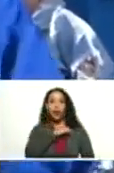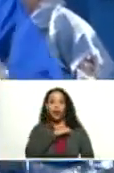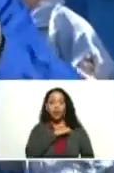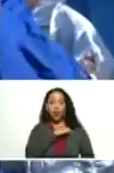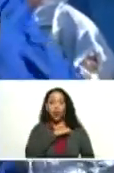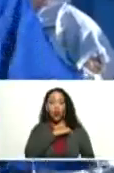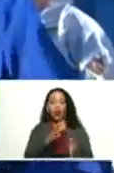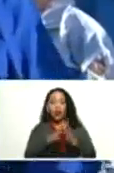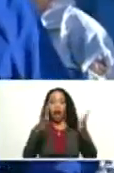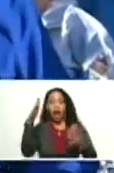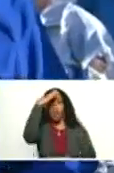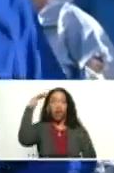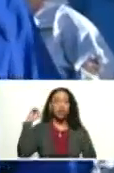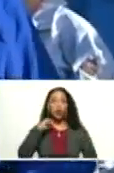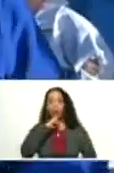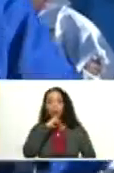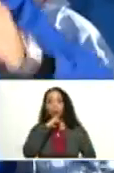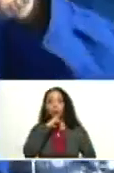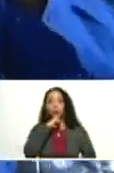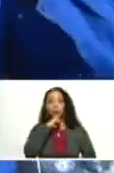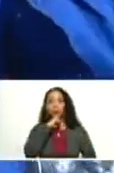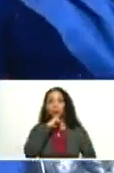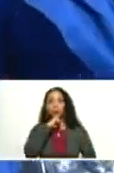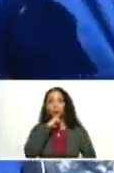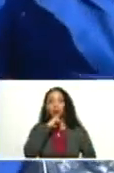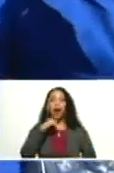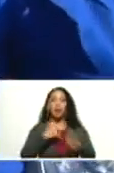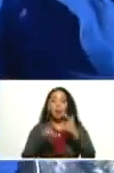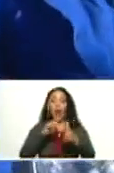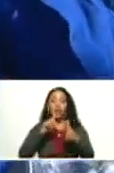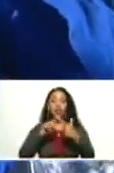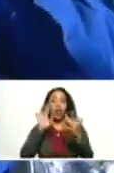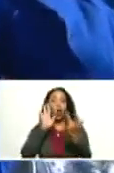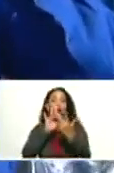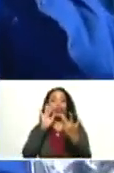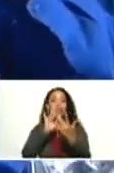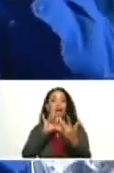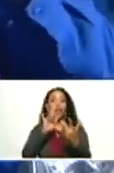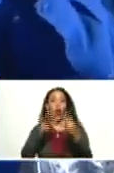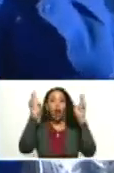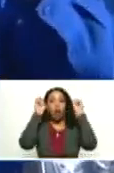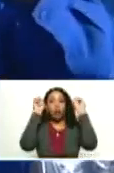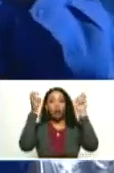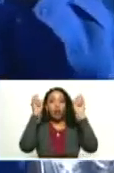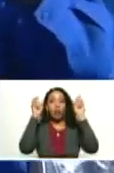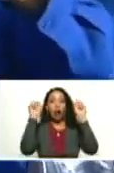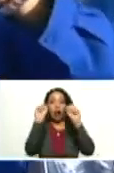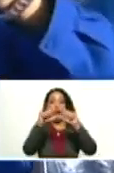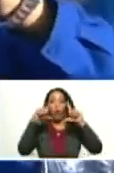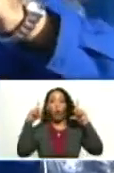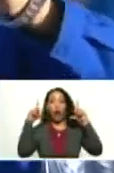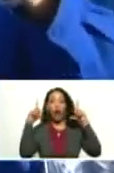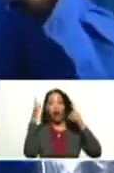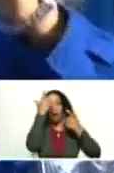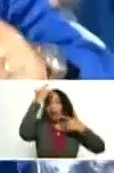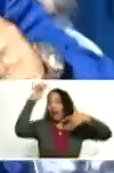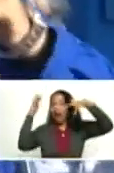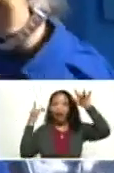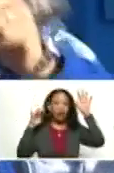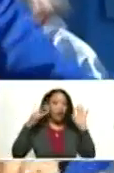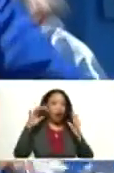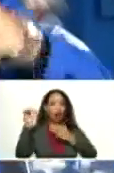generalísimo Francisco de Miranda. Y vamos entonces a un pase con el tema La Guaira es carnaval y